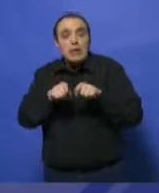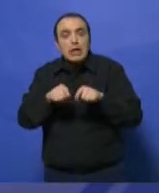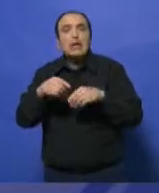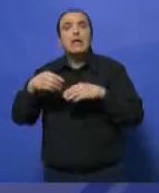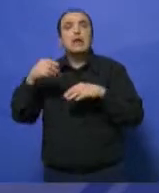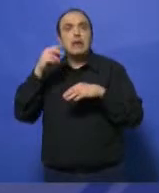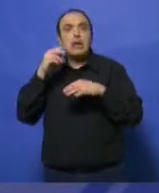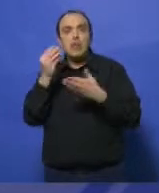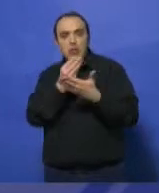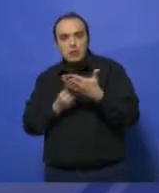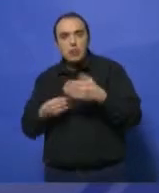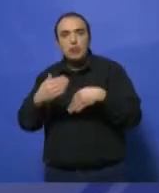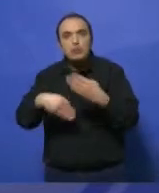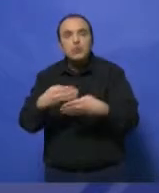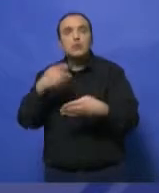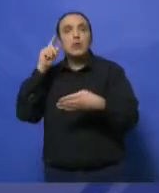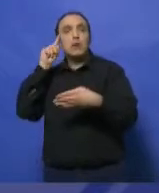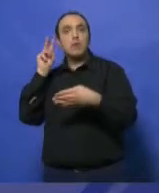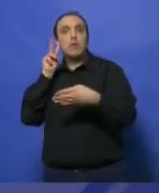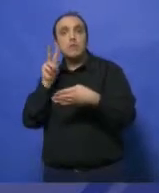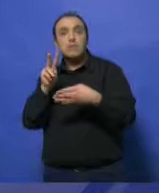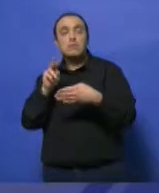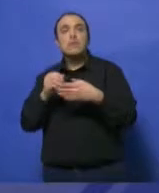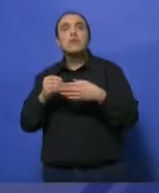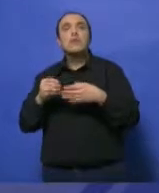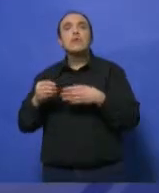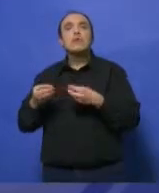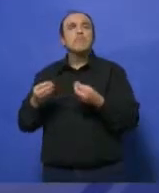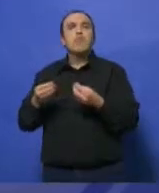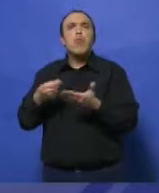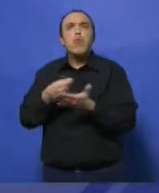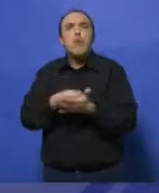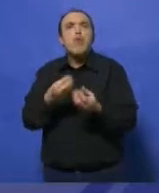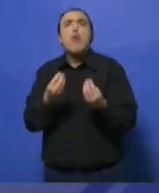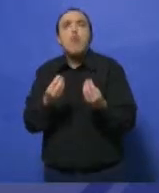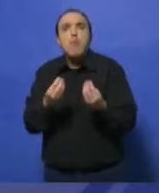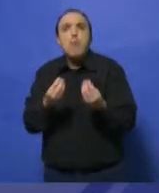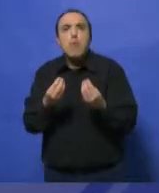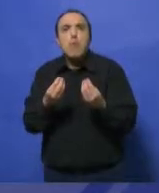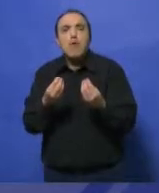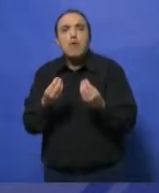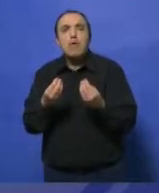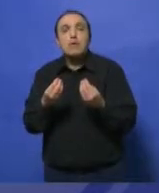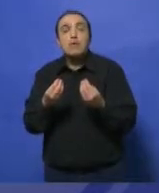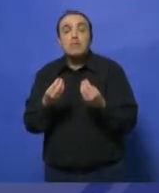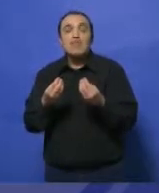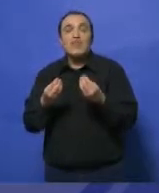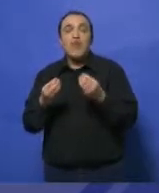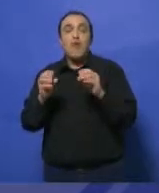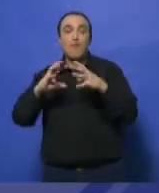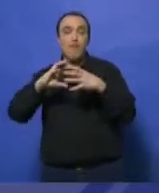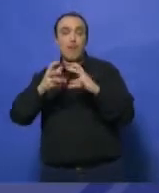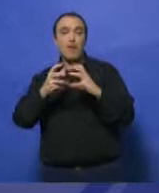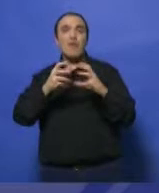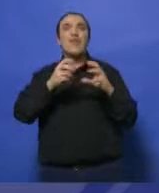caso de la carrera. Los fondos, o en realidad cómo bancan la producción de este tipo de cortometrajes, es a través del método de crowdfunding o